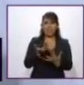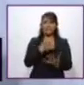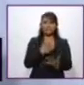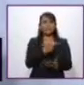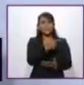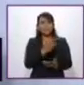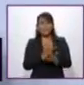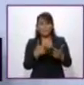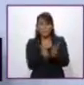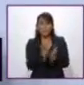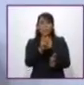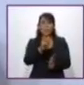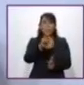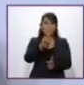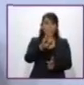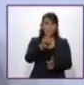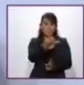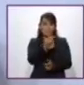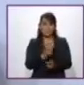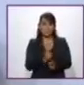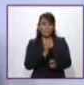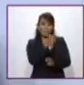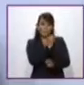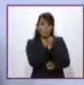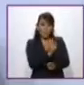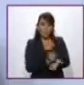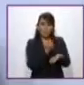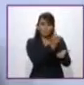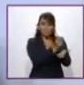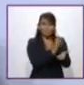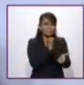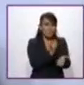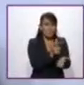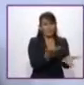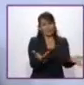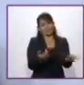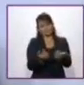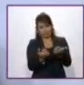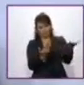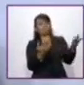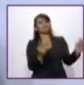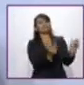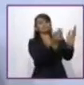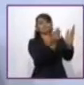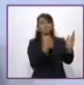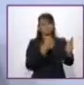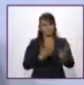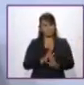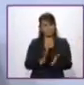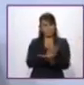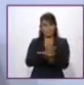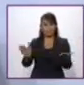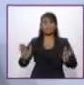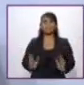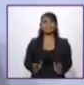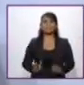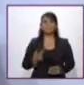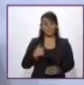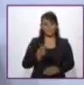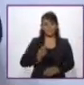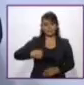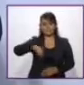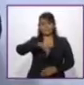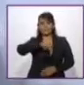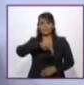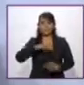lado, reclámales allá. El comportamiento te predice comportamiento. Y lo que vamos a hacer es que vamos a